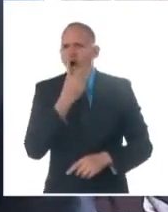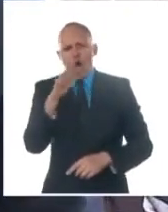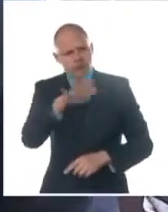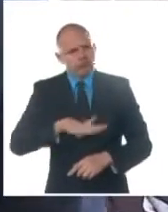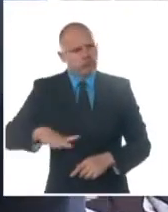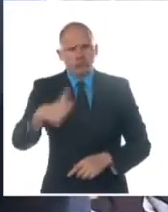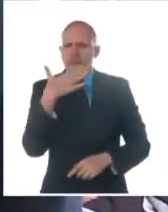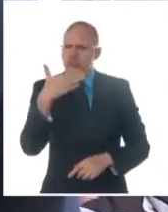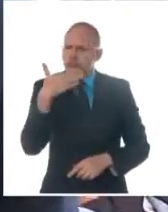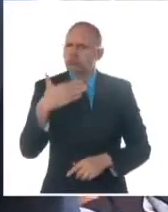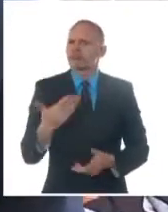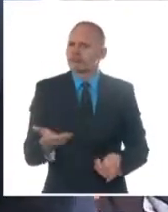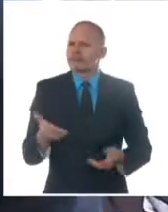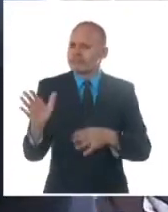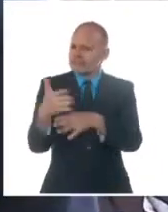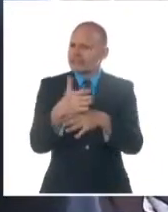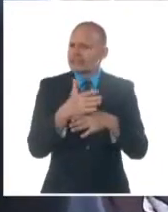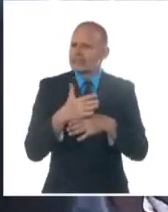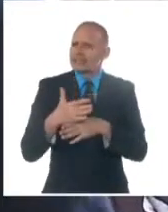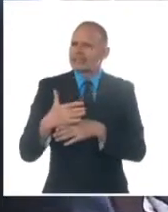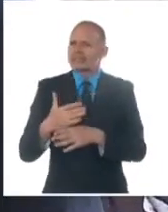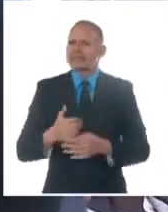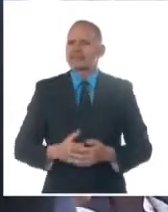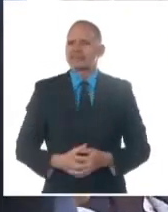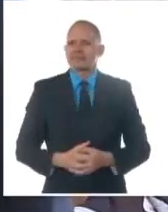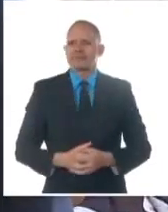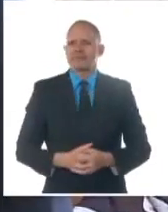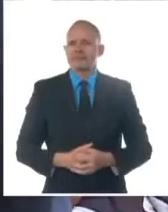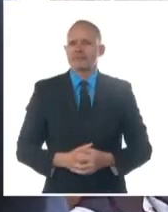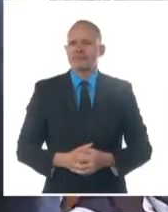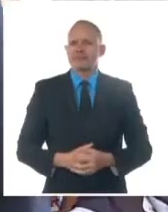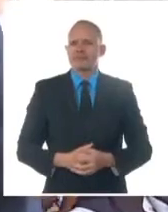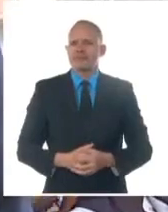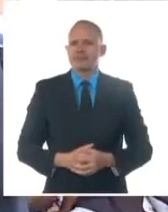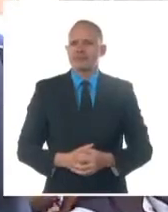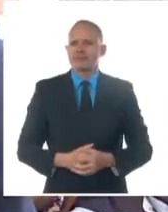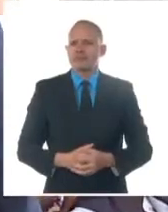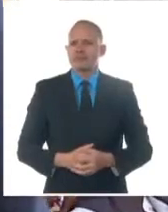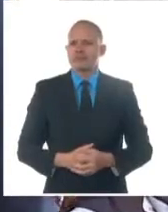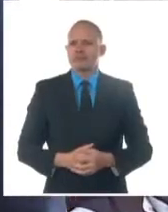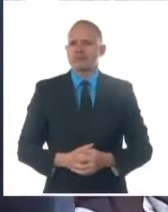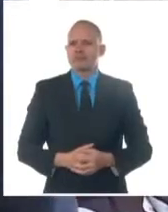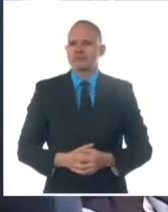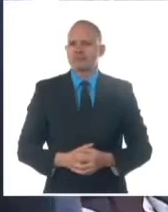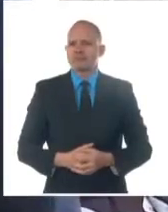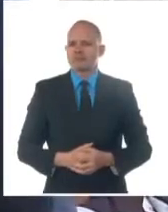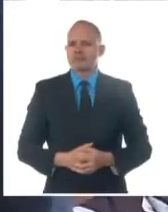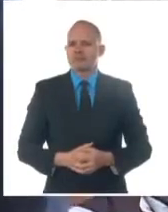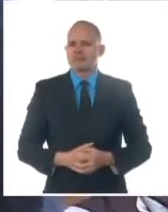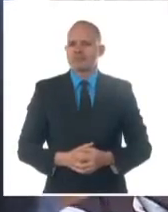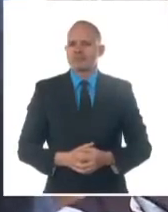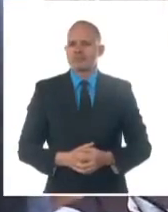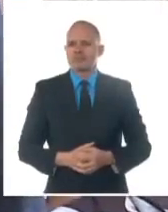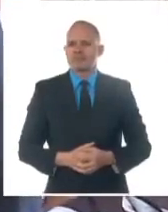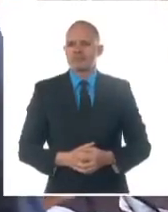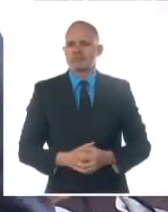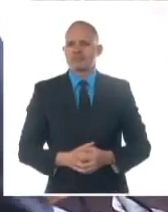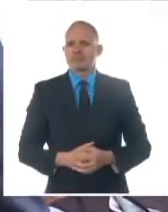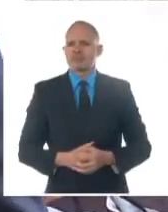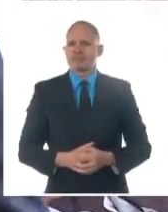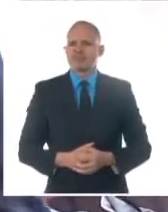de conocimiento, más que vivir una experiencia también. La oportunidad que le da esta organización a que